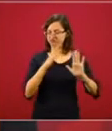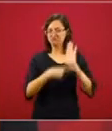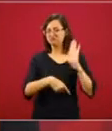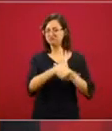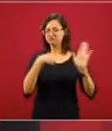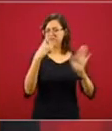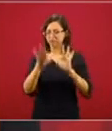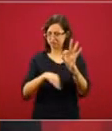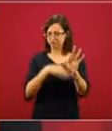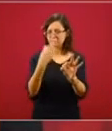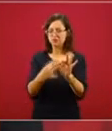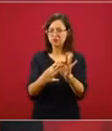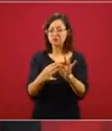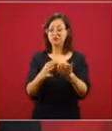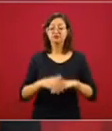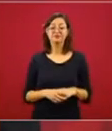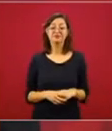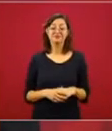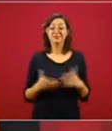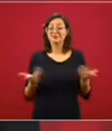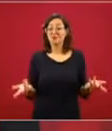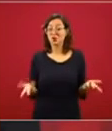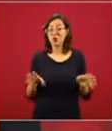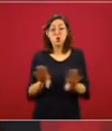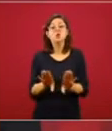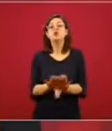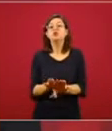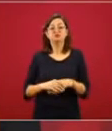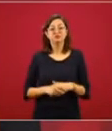necesitamos acabar con la corrupción,